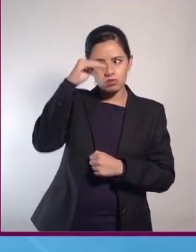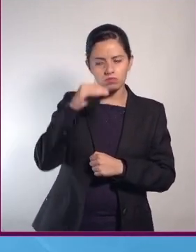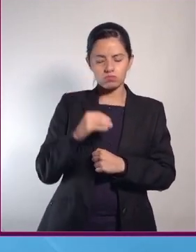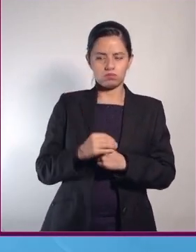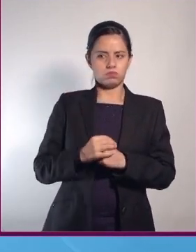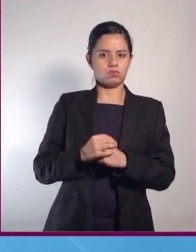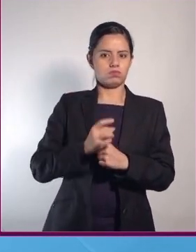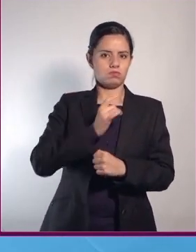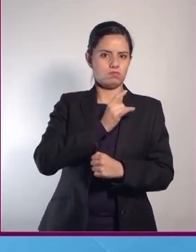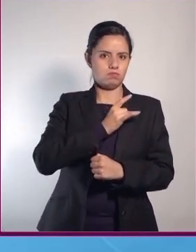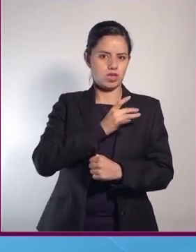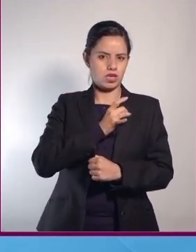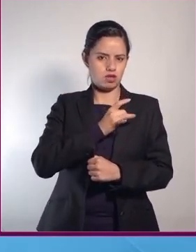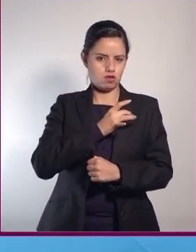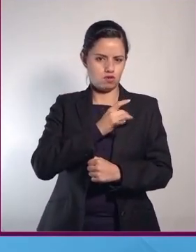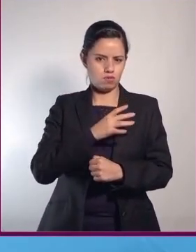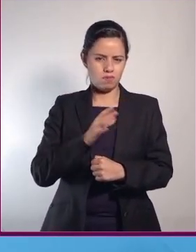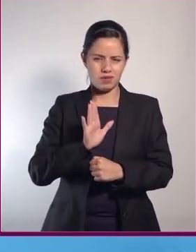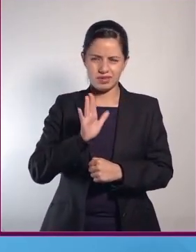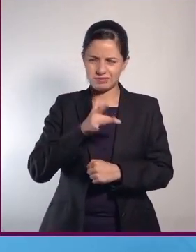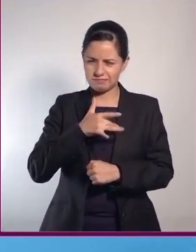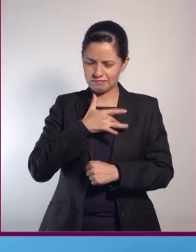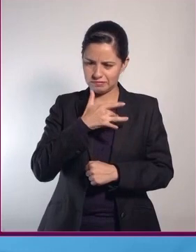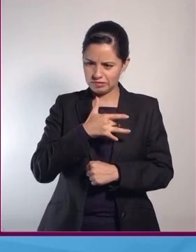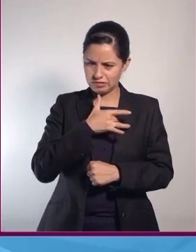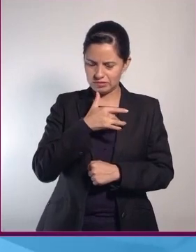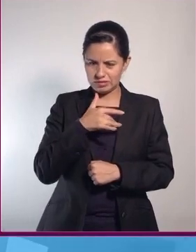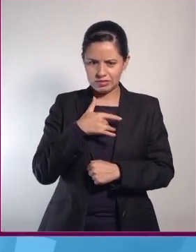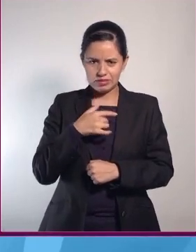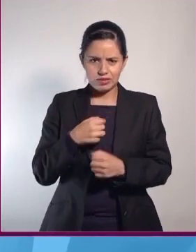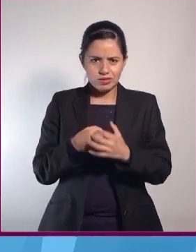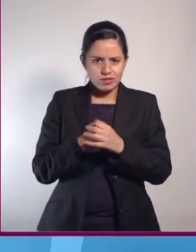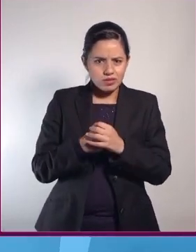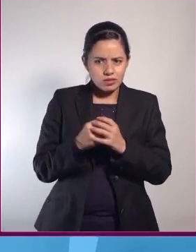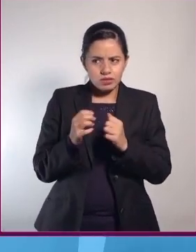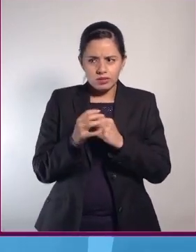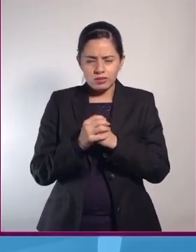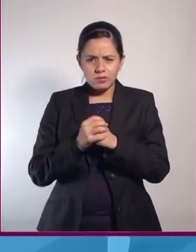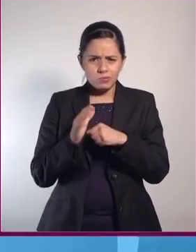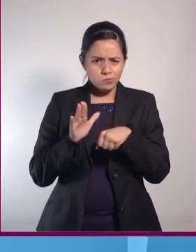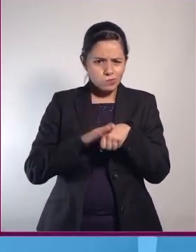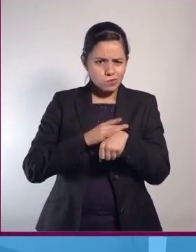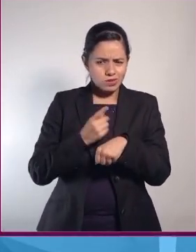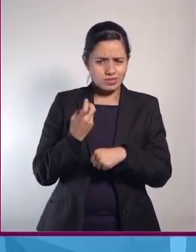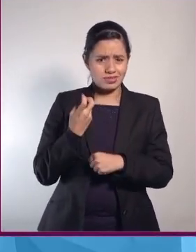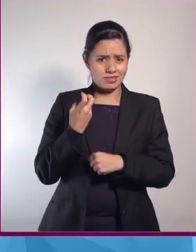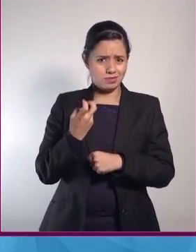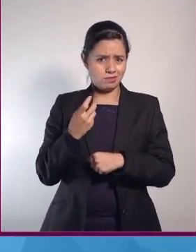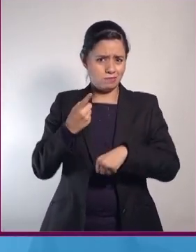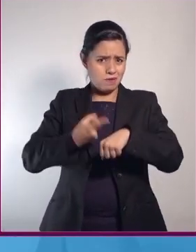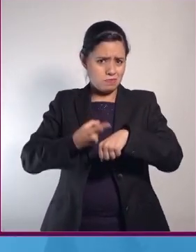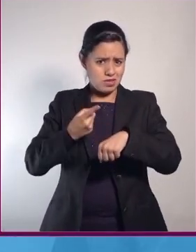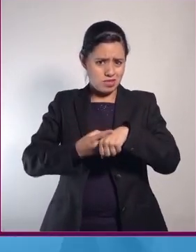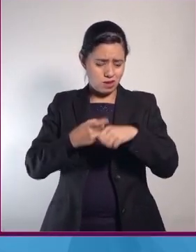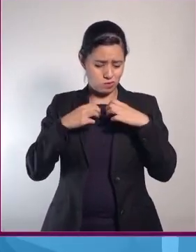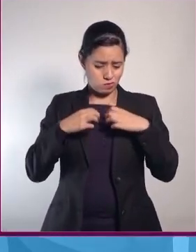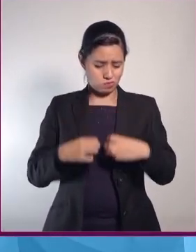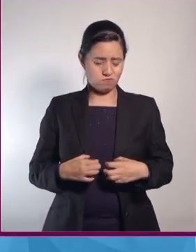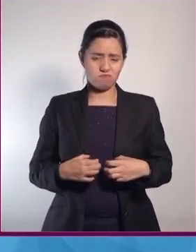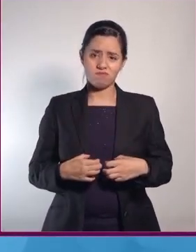pánico, en miedo, en una sensación de angustia al saber el impacto tan grande que tiene esta enfermedad en el cuerpo